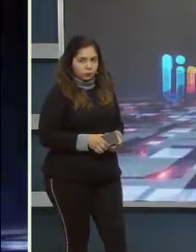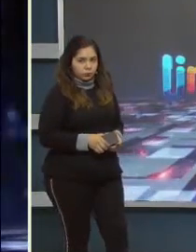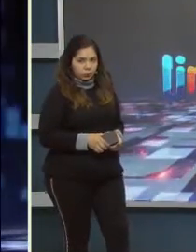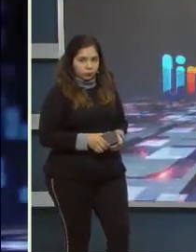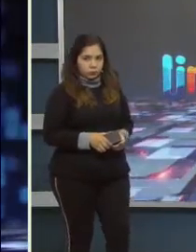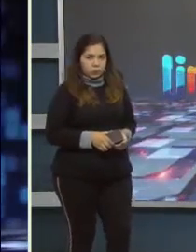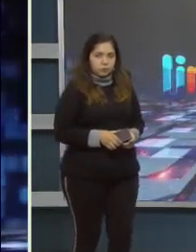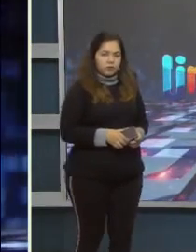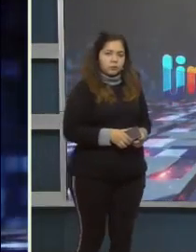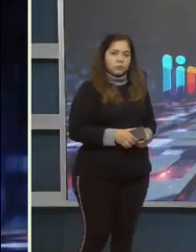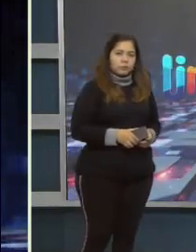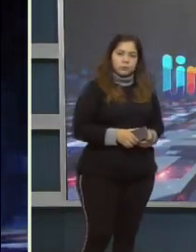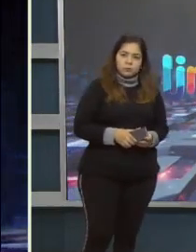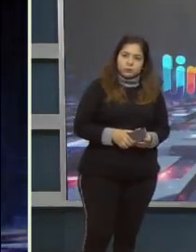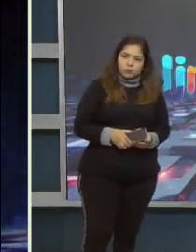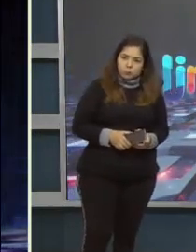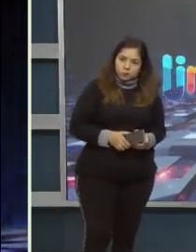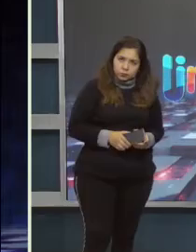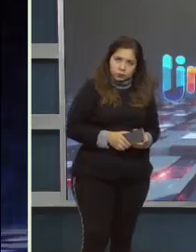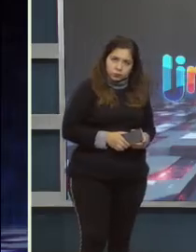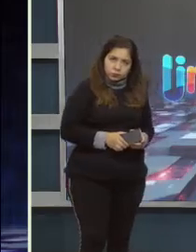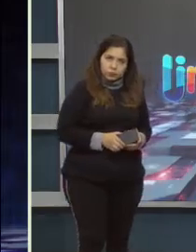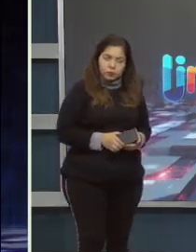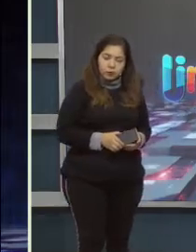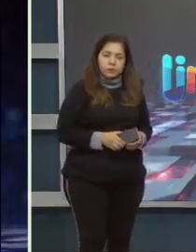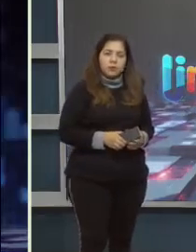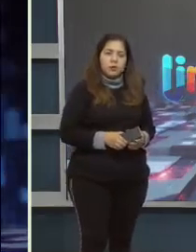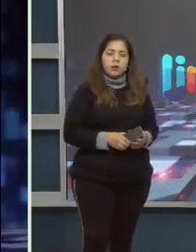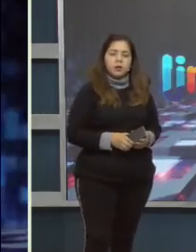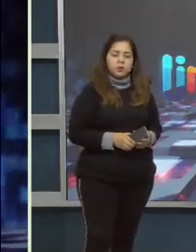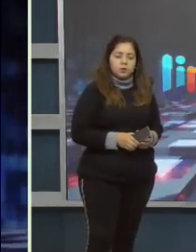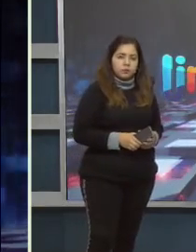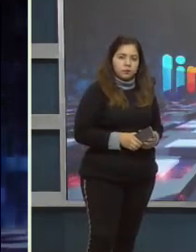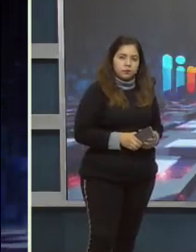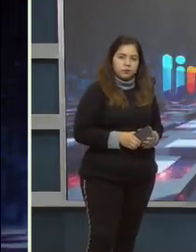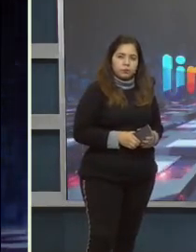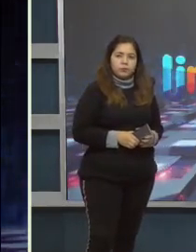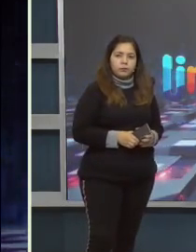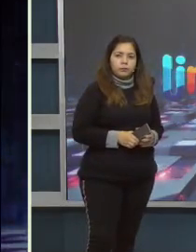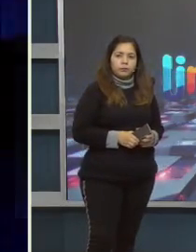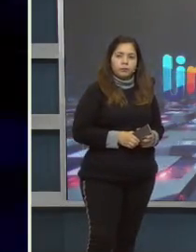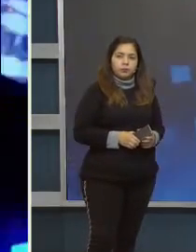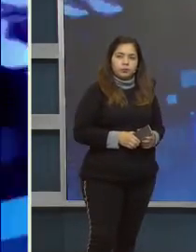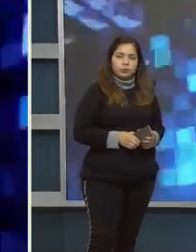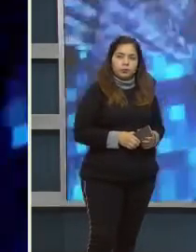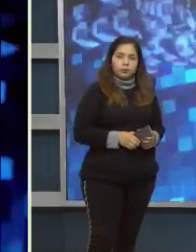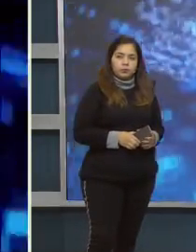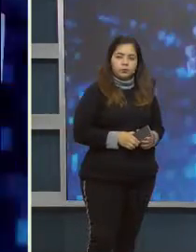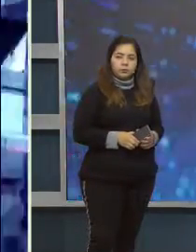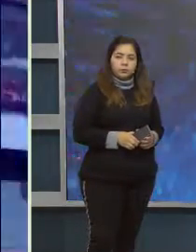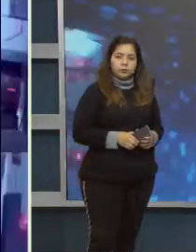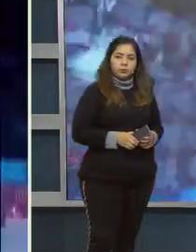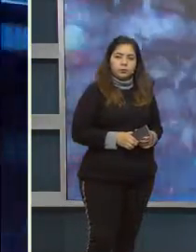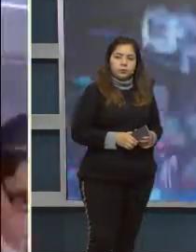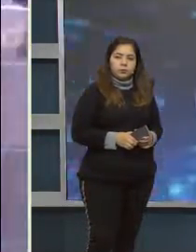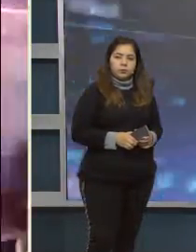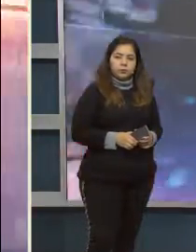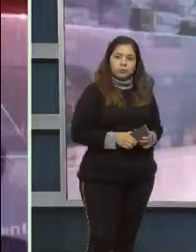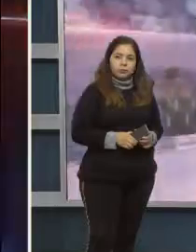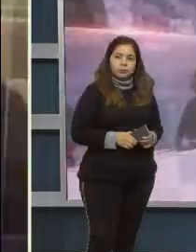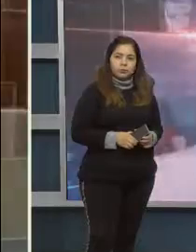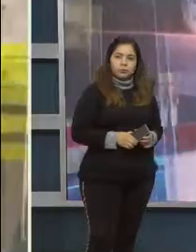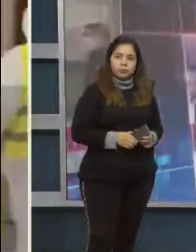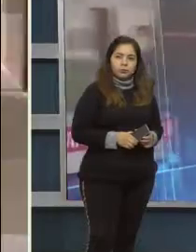docentes han establecido como imprescindibles. Igualmente, la continuidad y el reinicio de